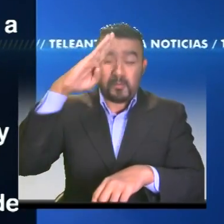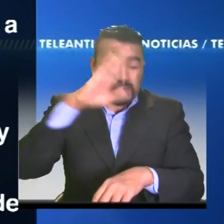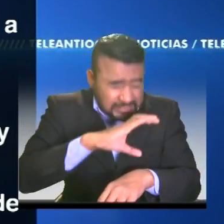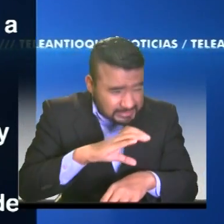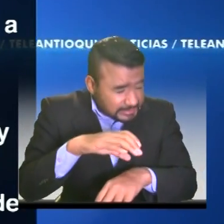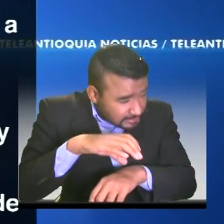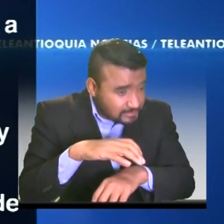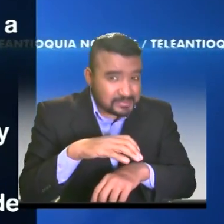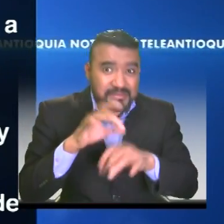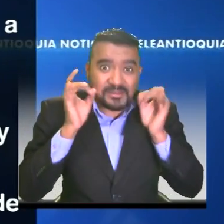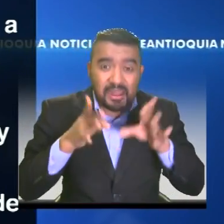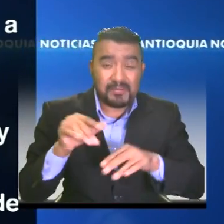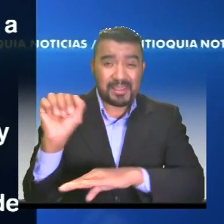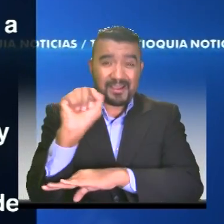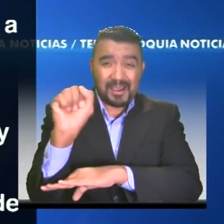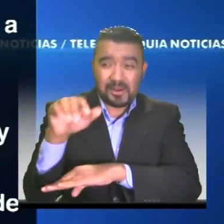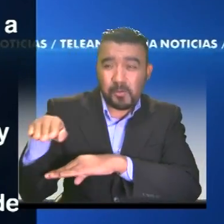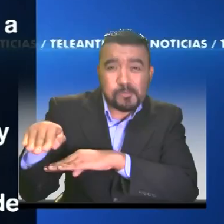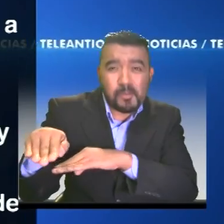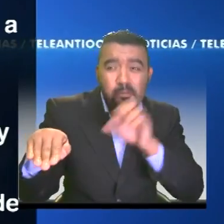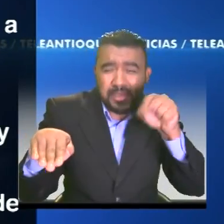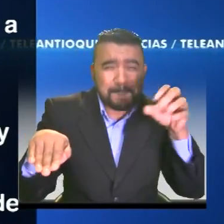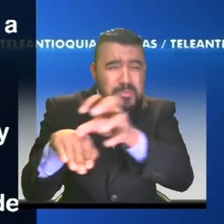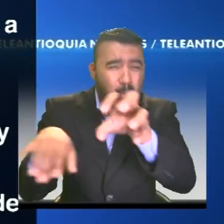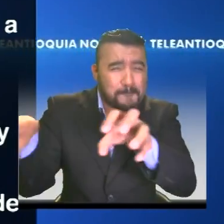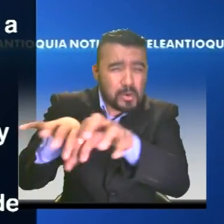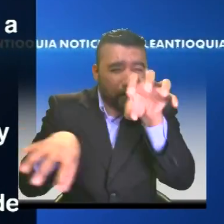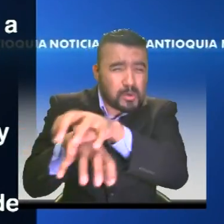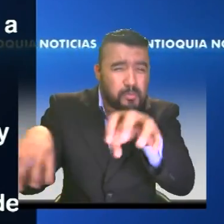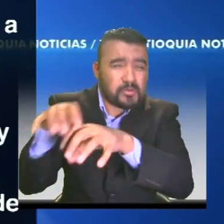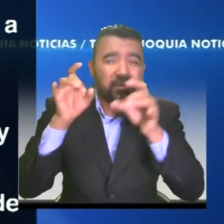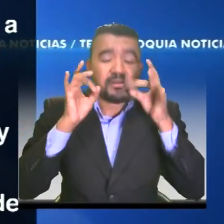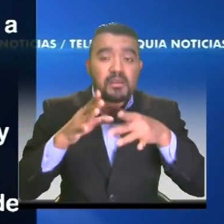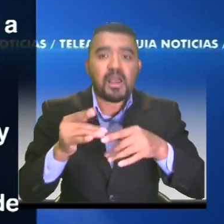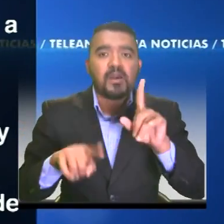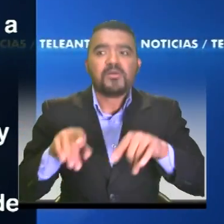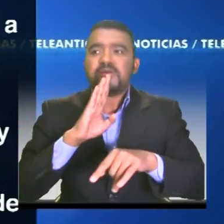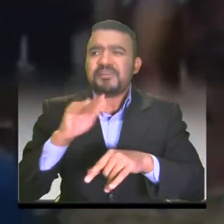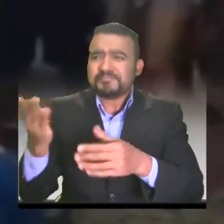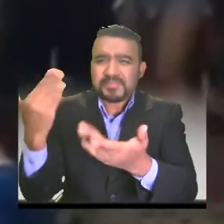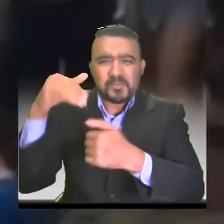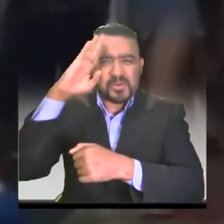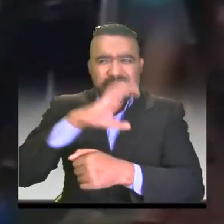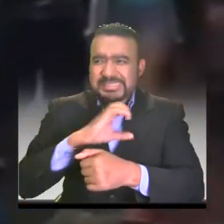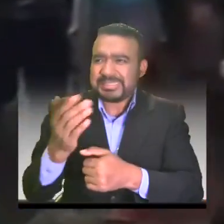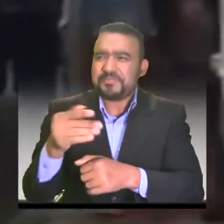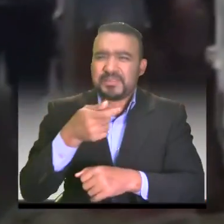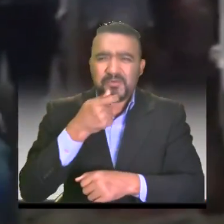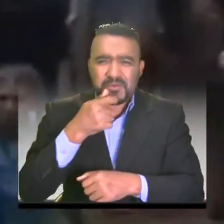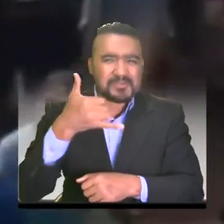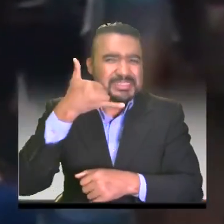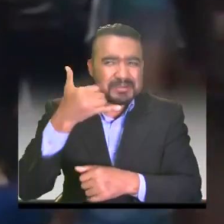policiales y a los vehículos, por lo que se hizo necesario pedir ayuda de más patrullas.